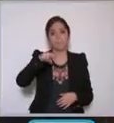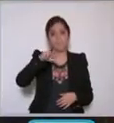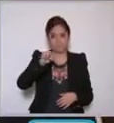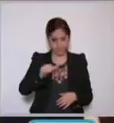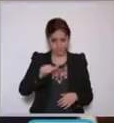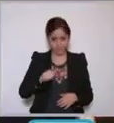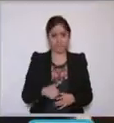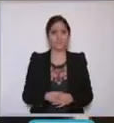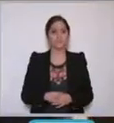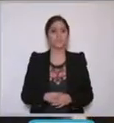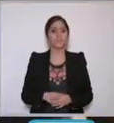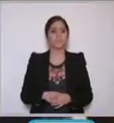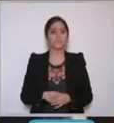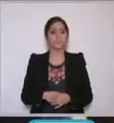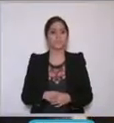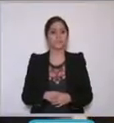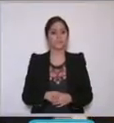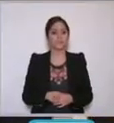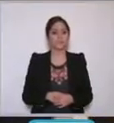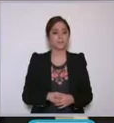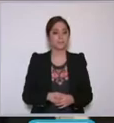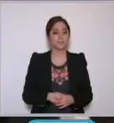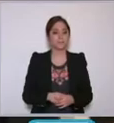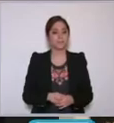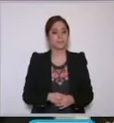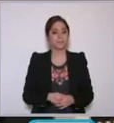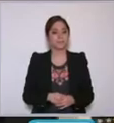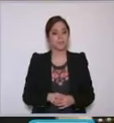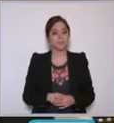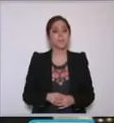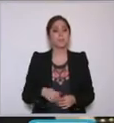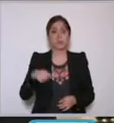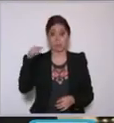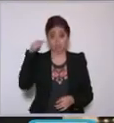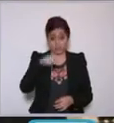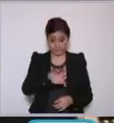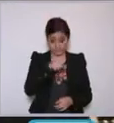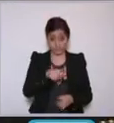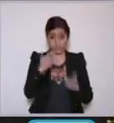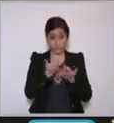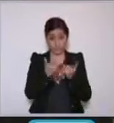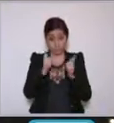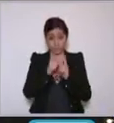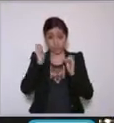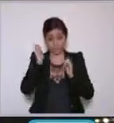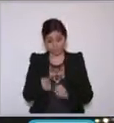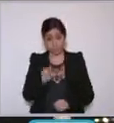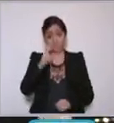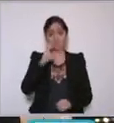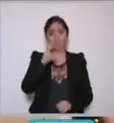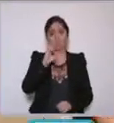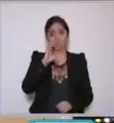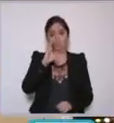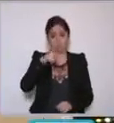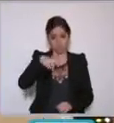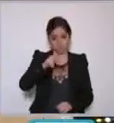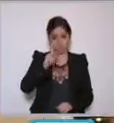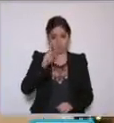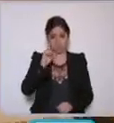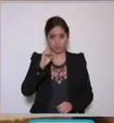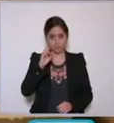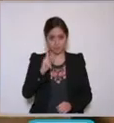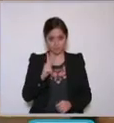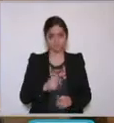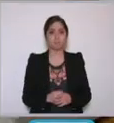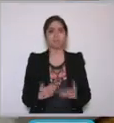las bandas. Que son Guadalajara los presente. grandes abanderados, ellos por su lado del rock pop. Oye, Ellos- ¿cuántas canciones